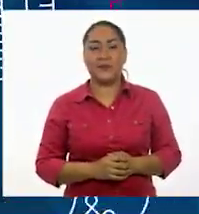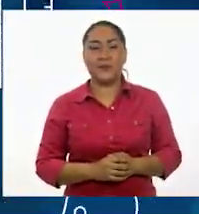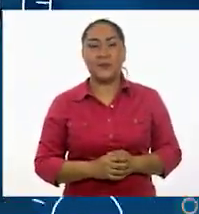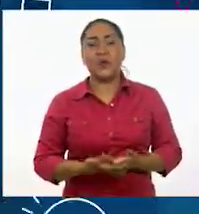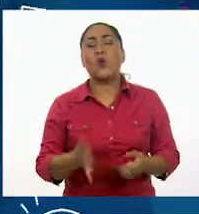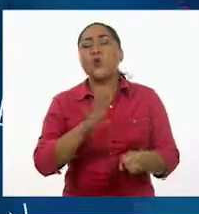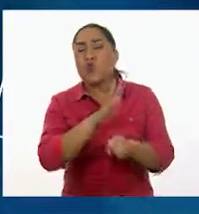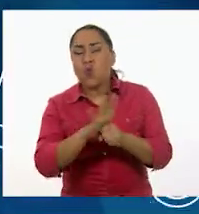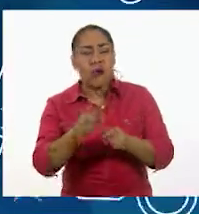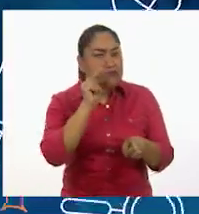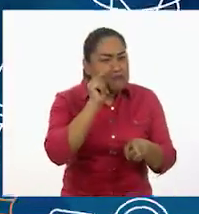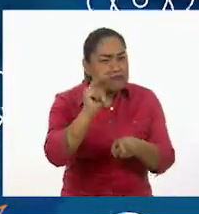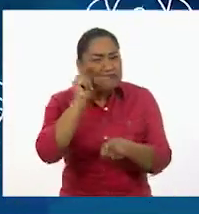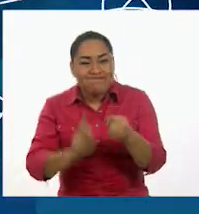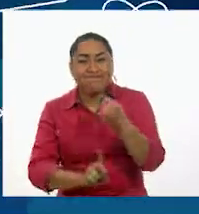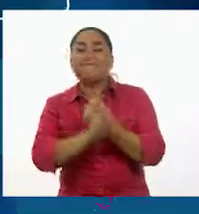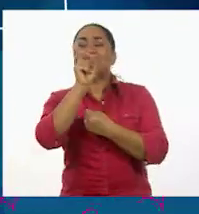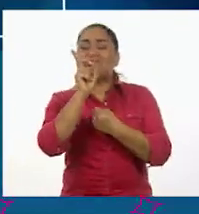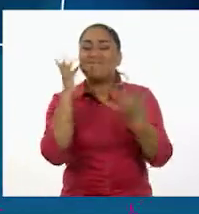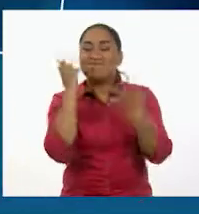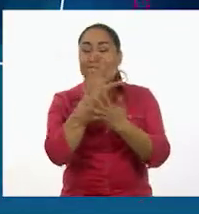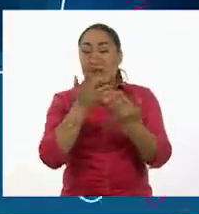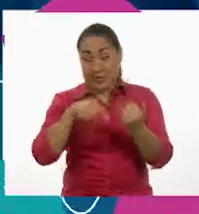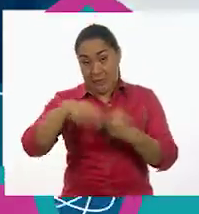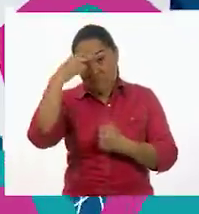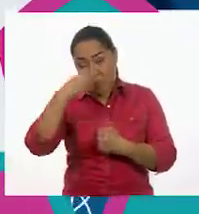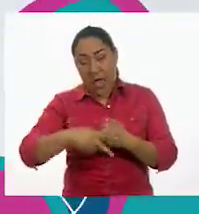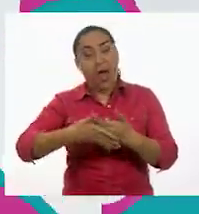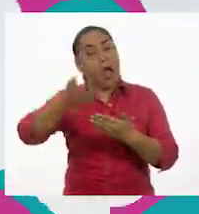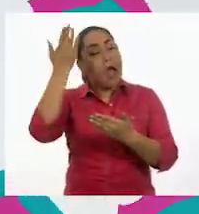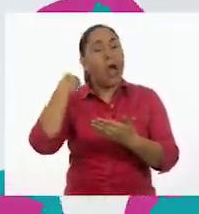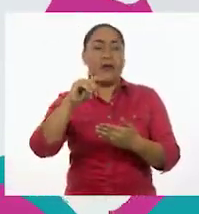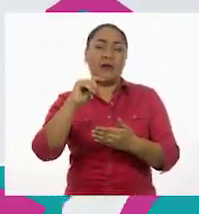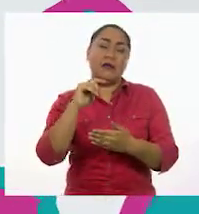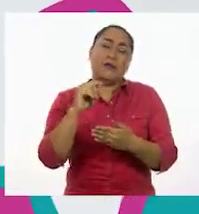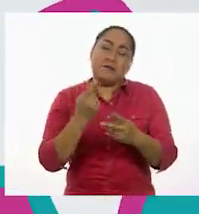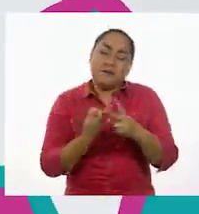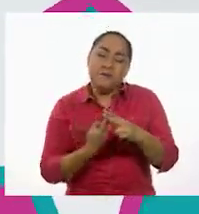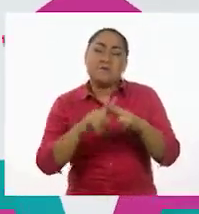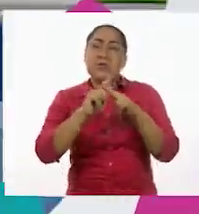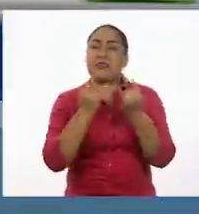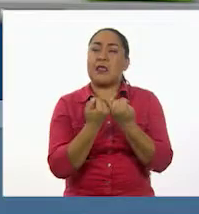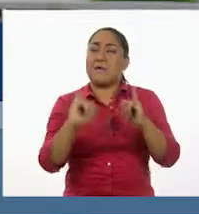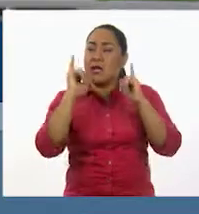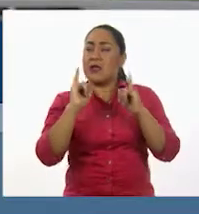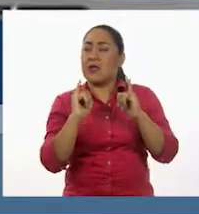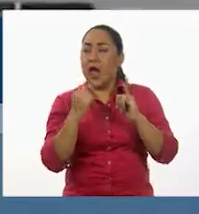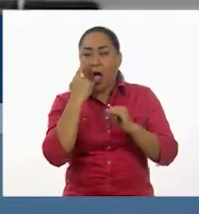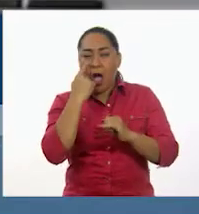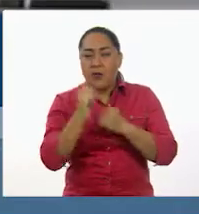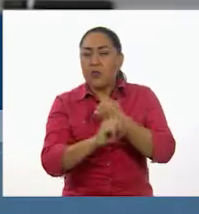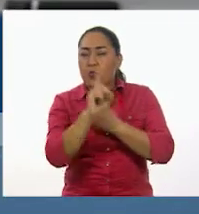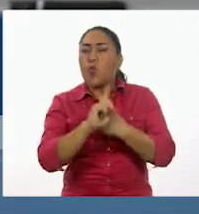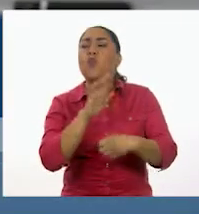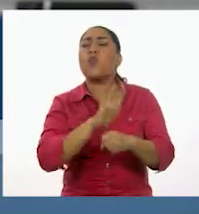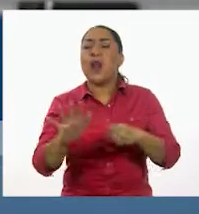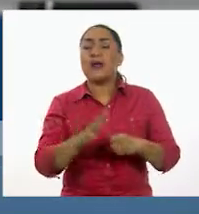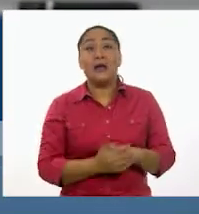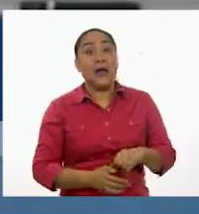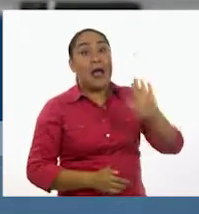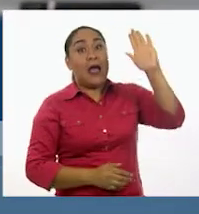siguientes problemas fue uno que enfrentó México en sus primeros años de vida independiente? ¡Ay, yo sé! ¡Yo